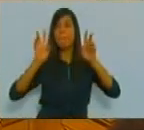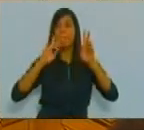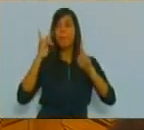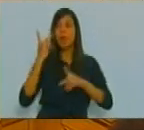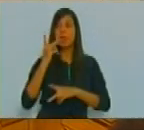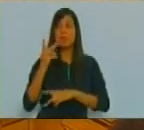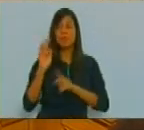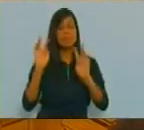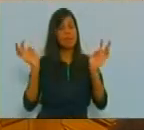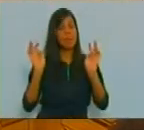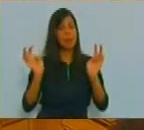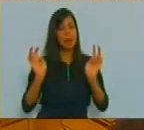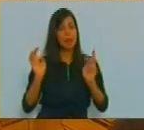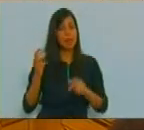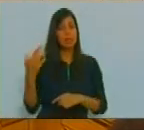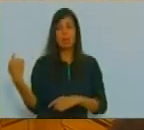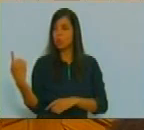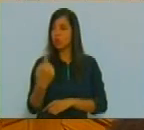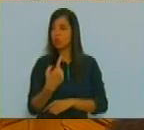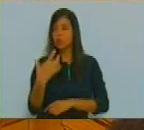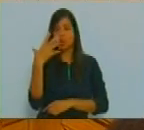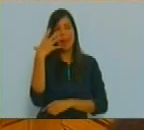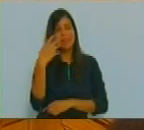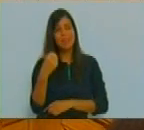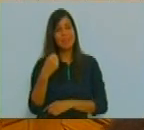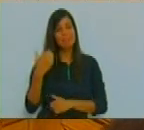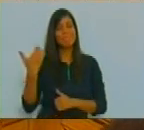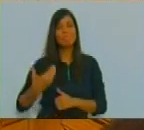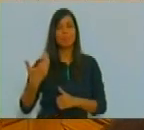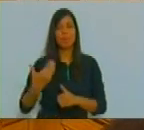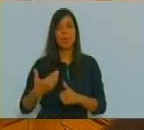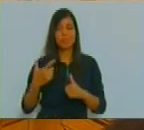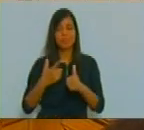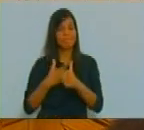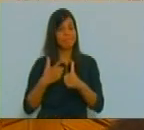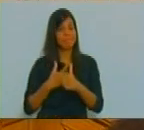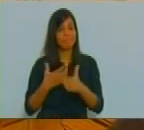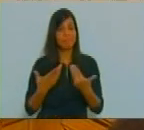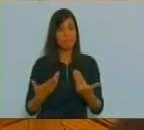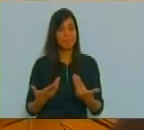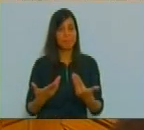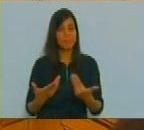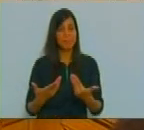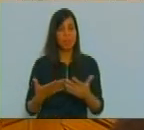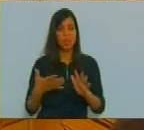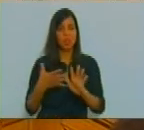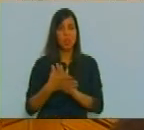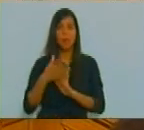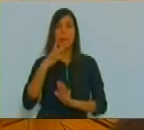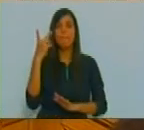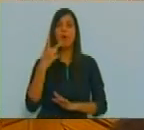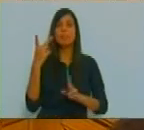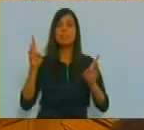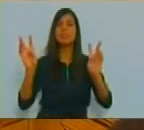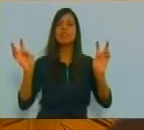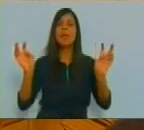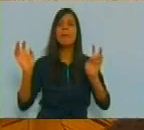que nosotros entendamos qué el factor político